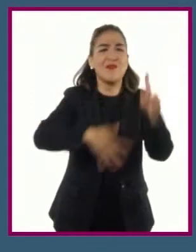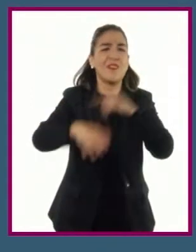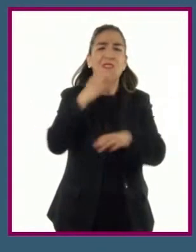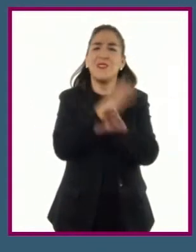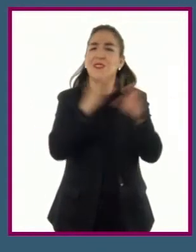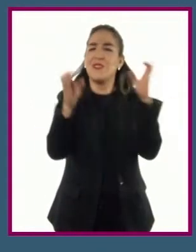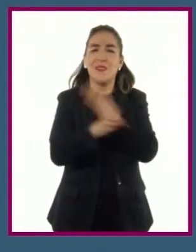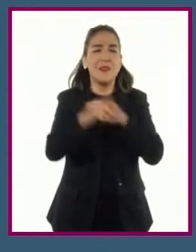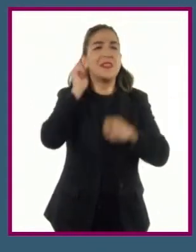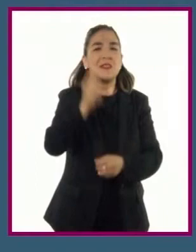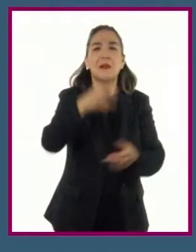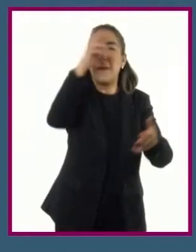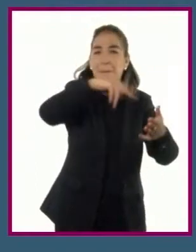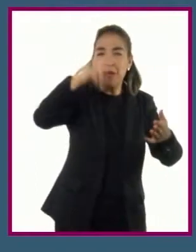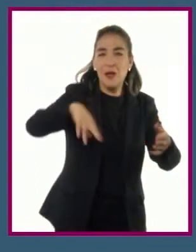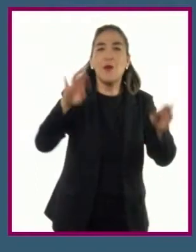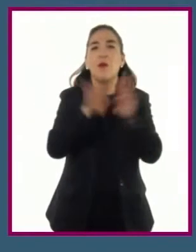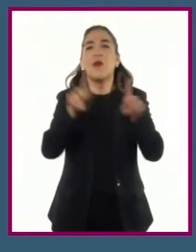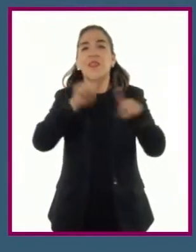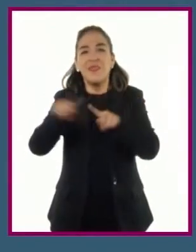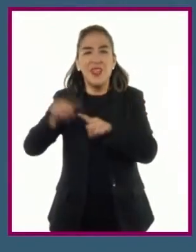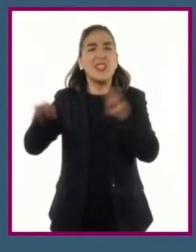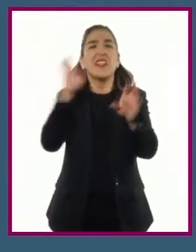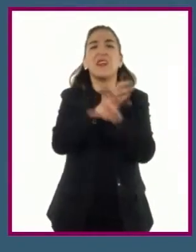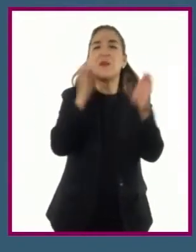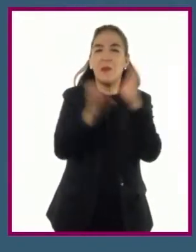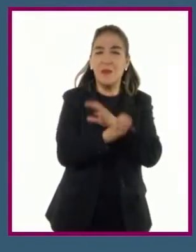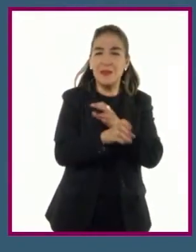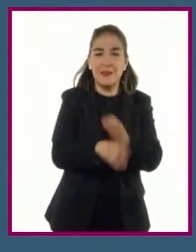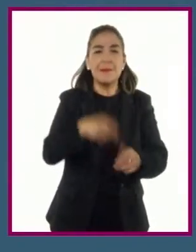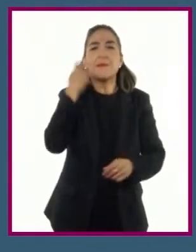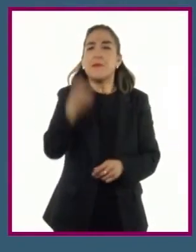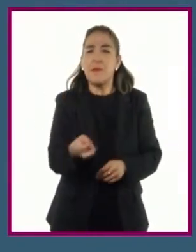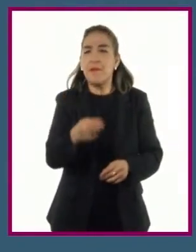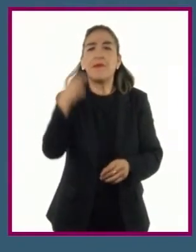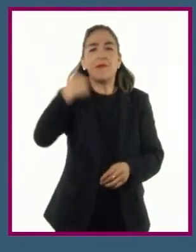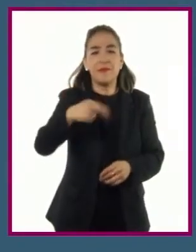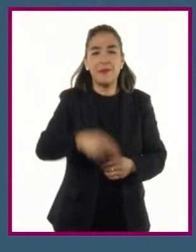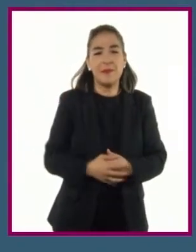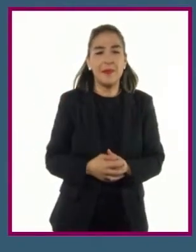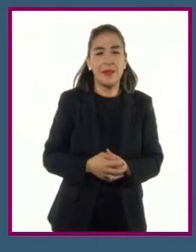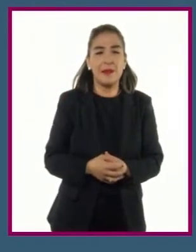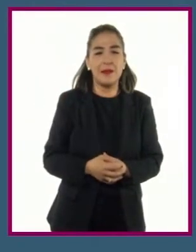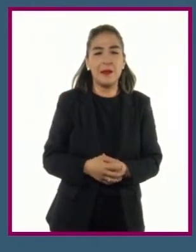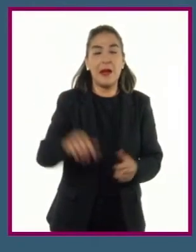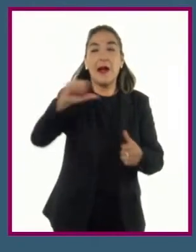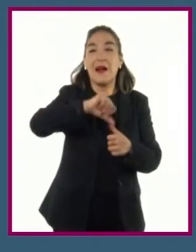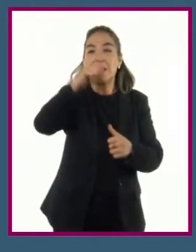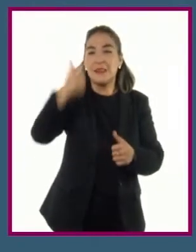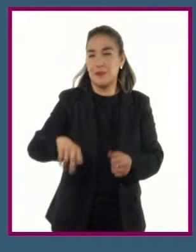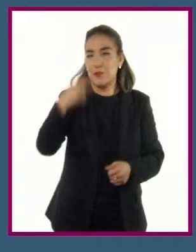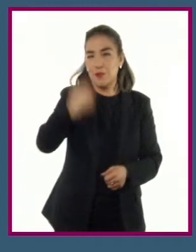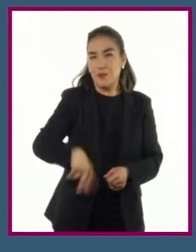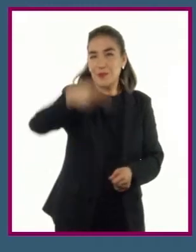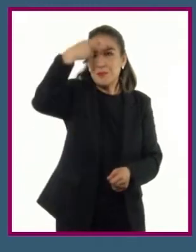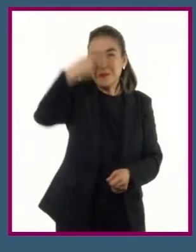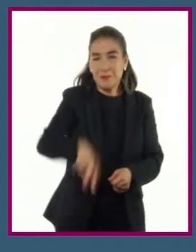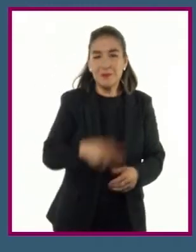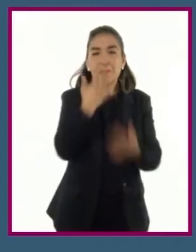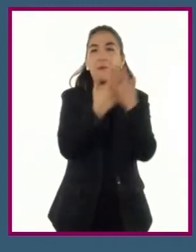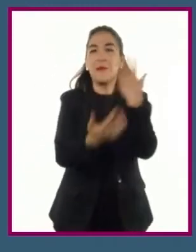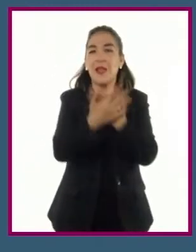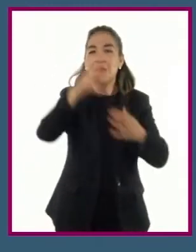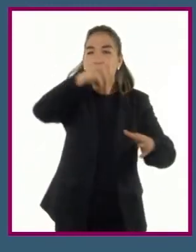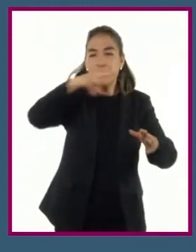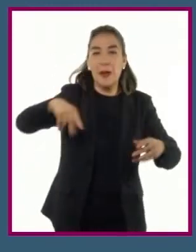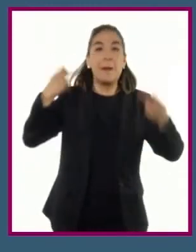medio como la pintura en distintos artículos. A estos artículos les llamamos artesanías mexicanas y son la expresión